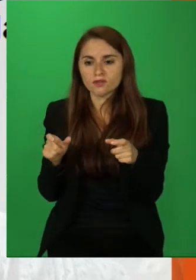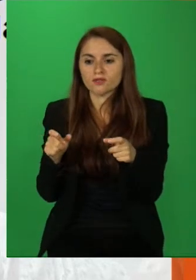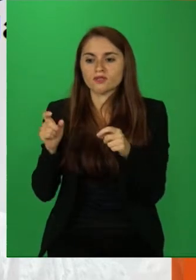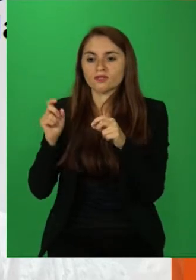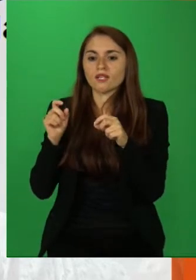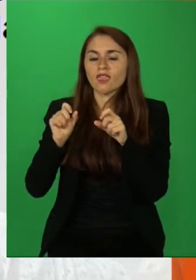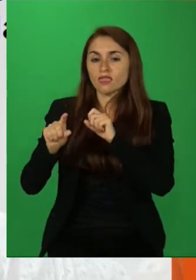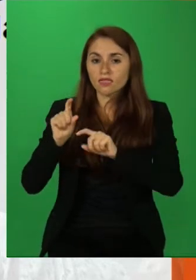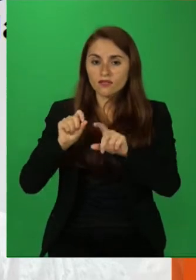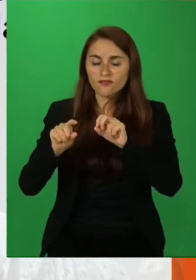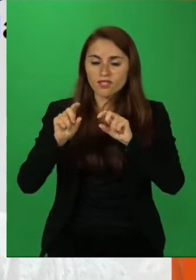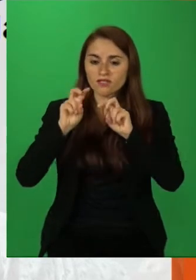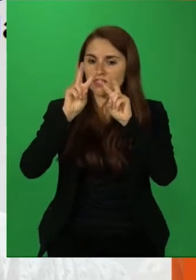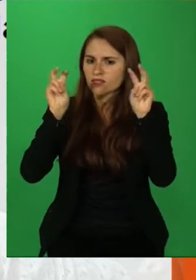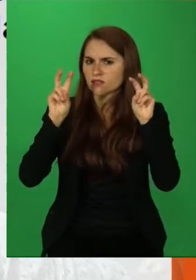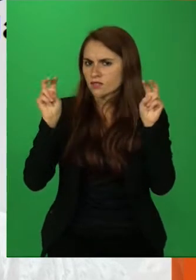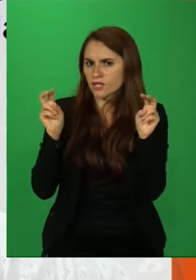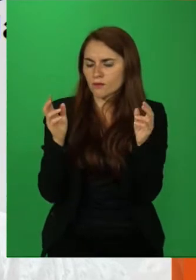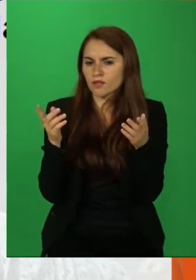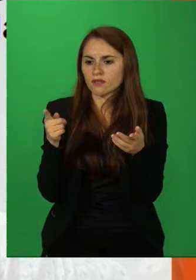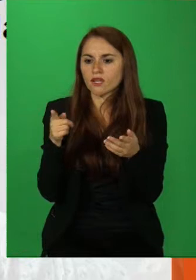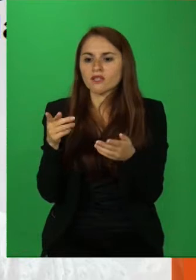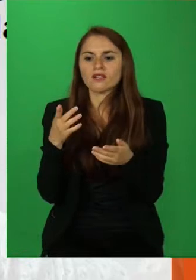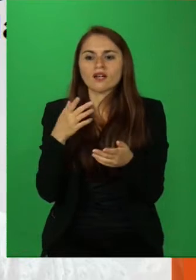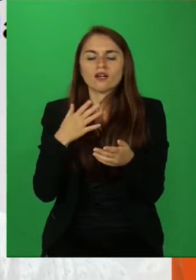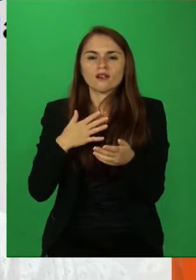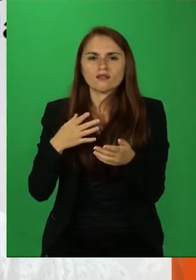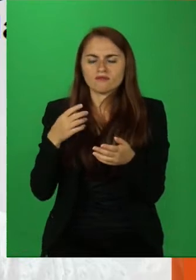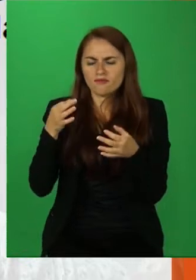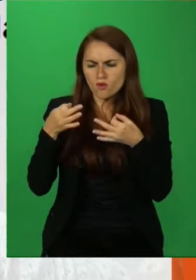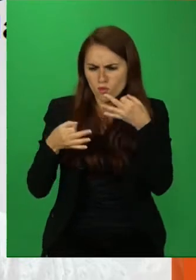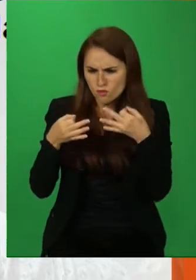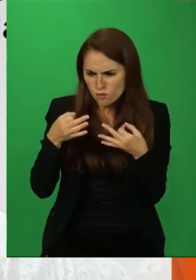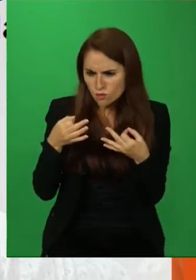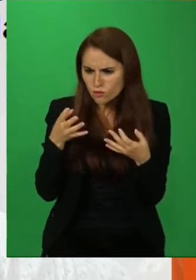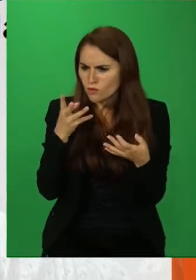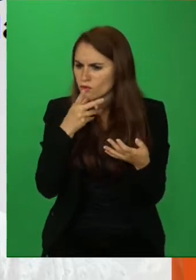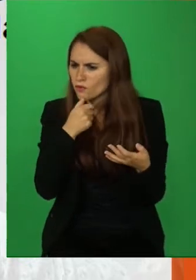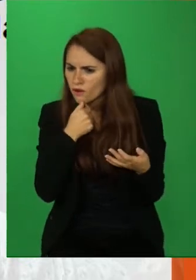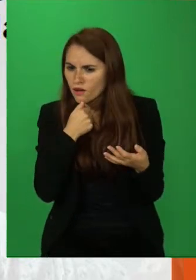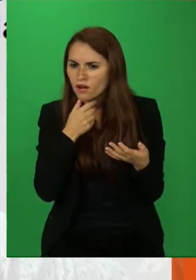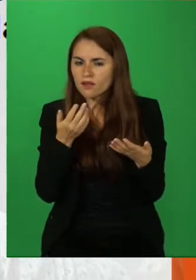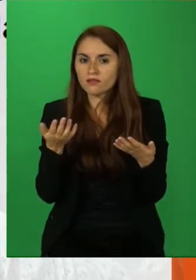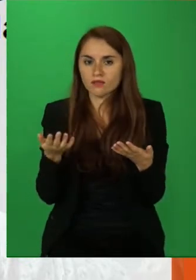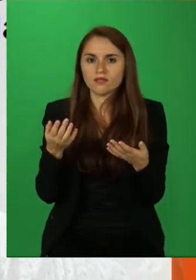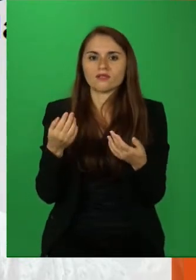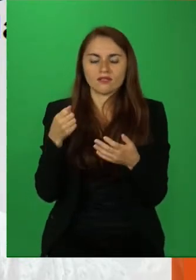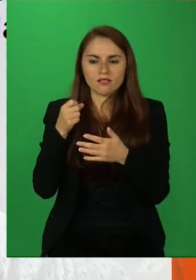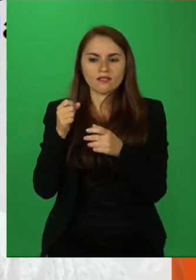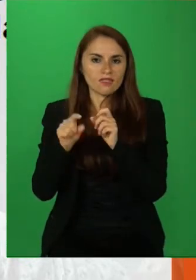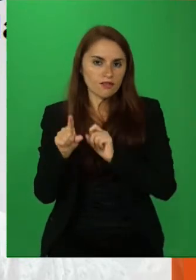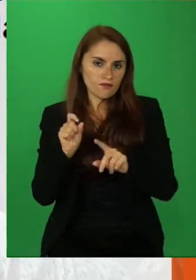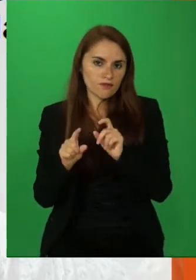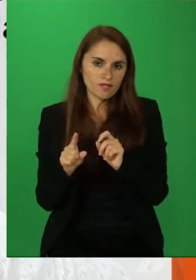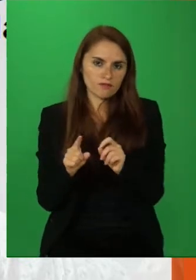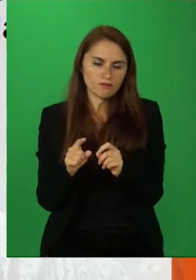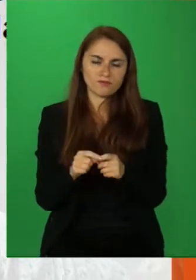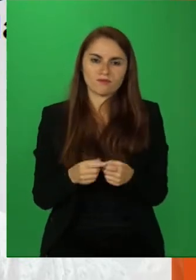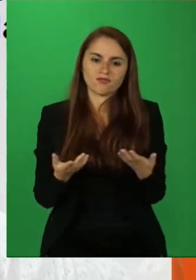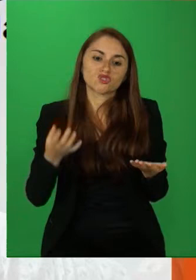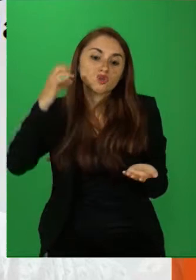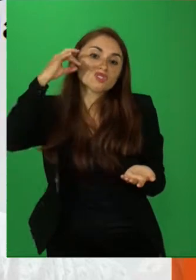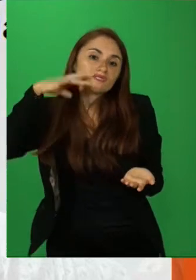defiende alguna causa que le parece justa o empatiza con ella, ¿cierto? Eso lo sabemos